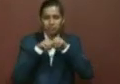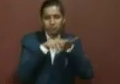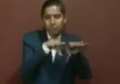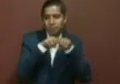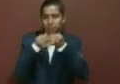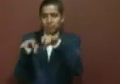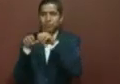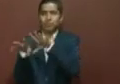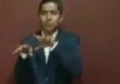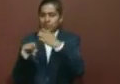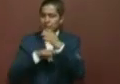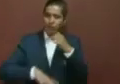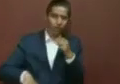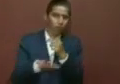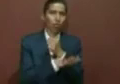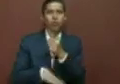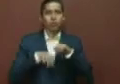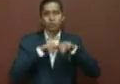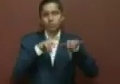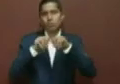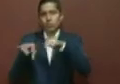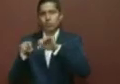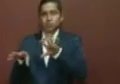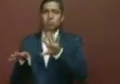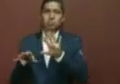regiones del estado, ¿no?